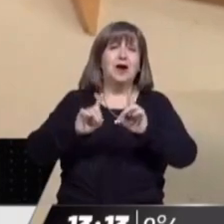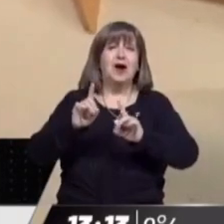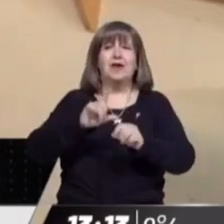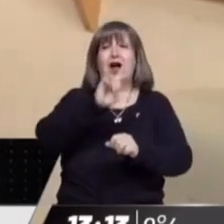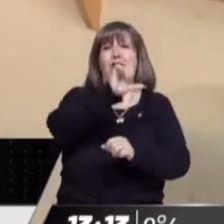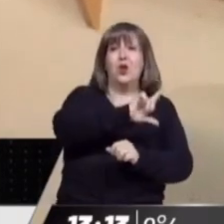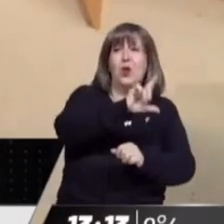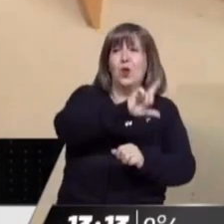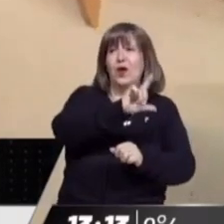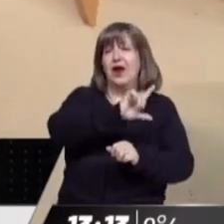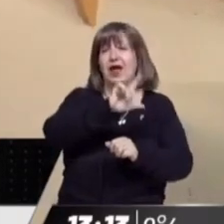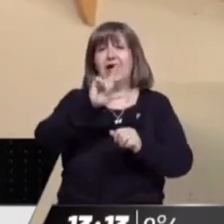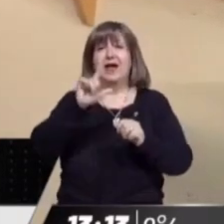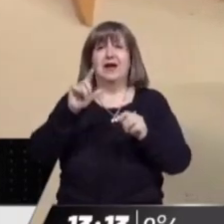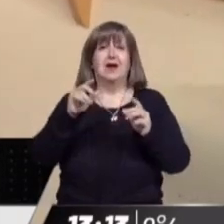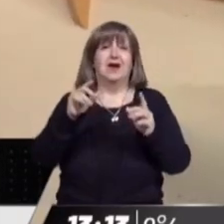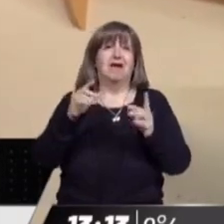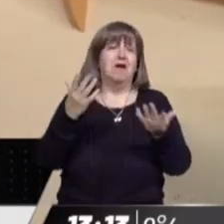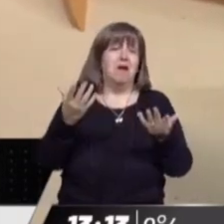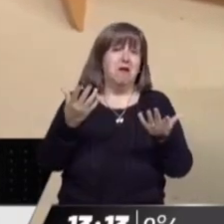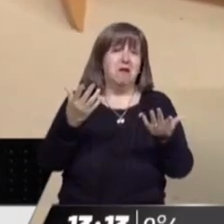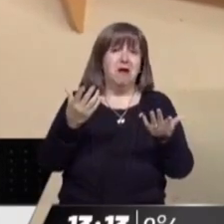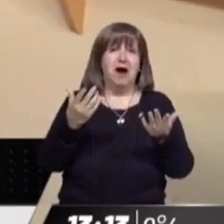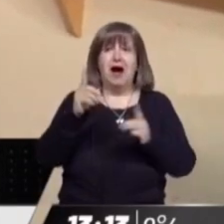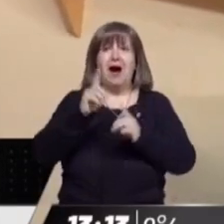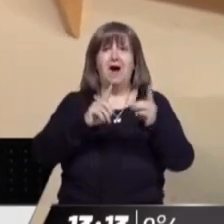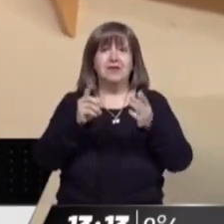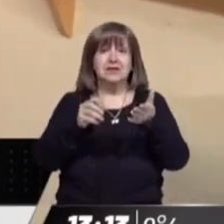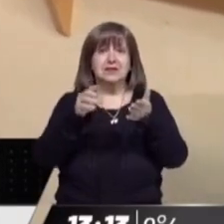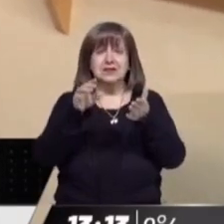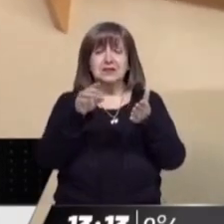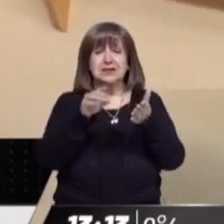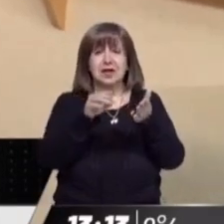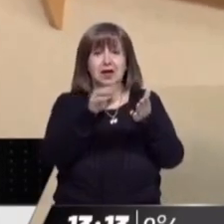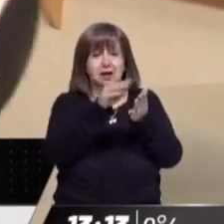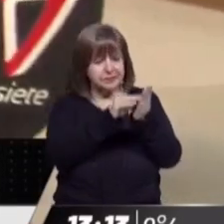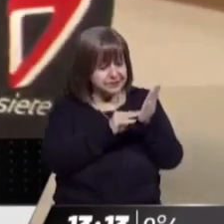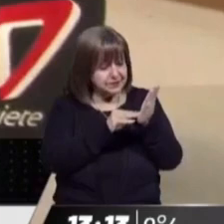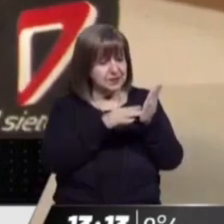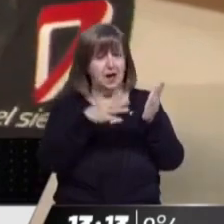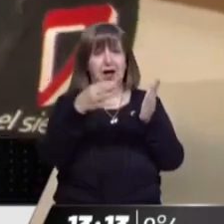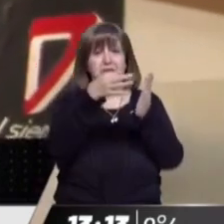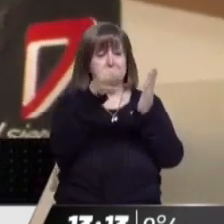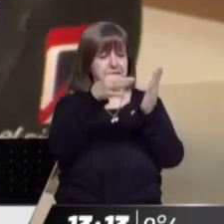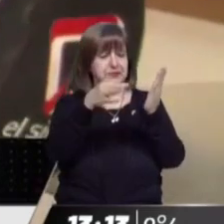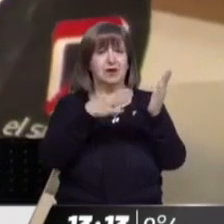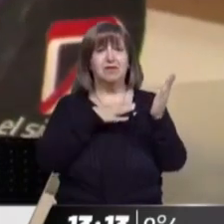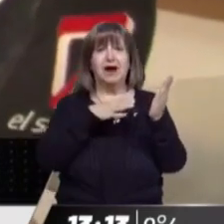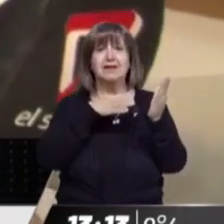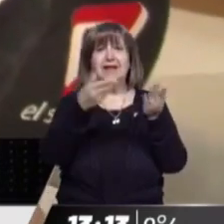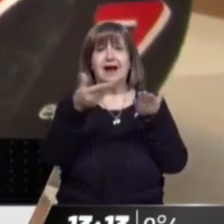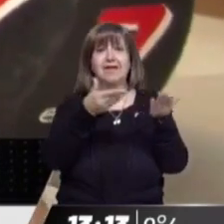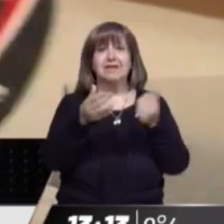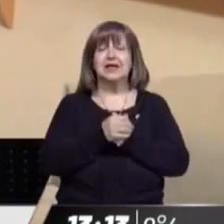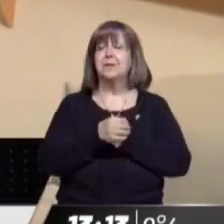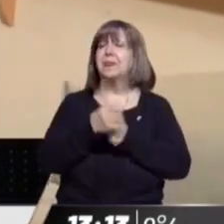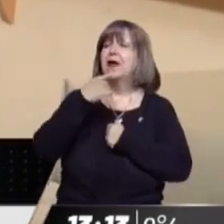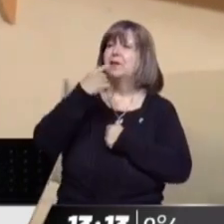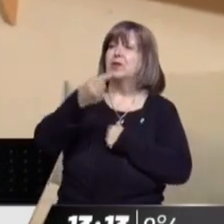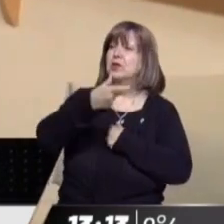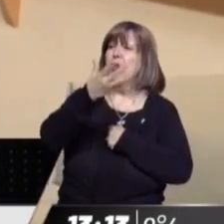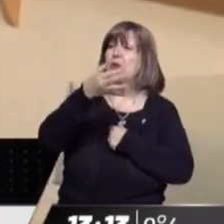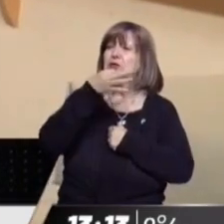lunes, entre la semana, los 10 días, no los revisan en el momento. ¿Cuánto ¿cuántos cartones suelen vender por